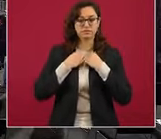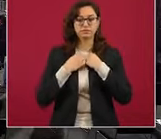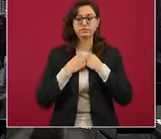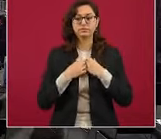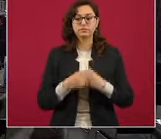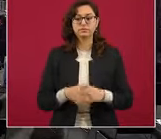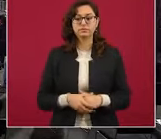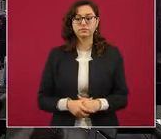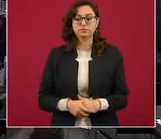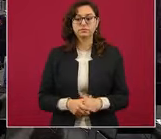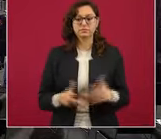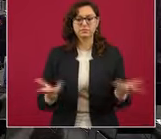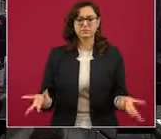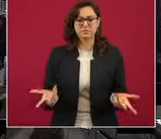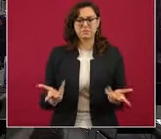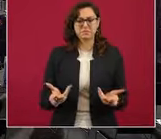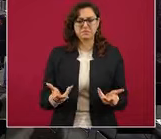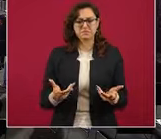tomar ninguna medida